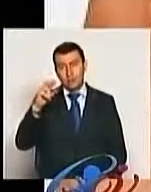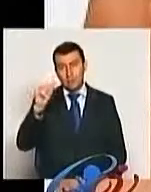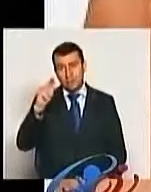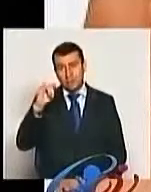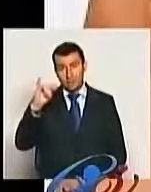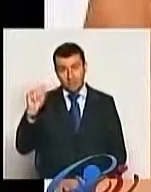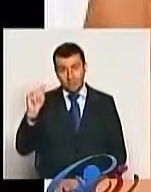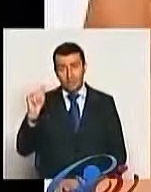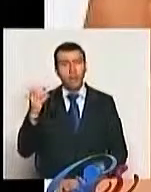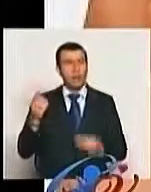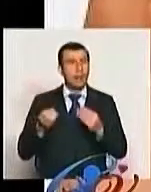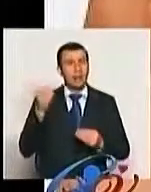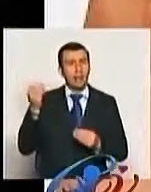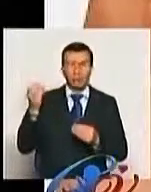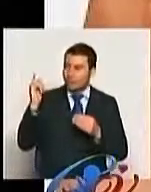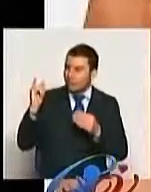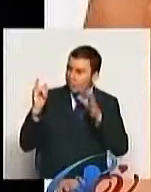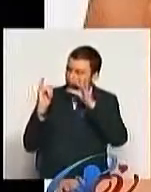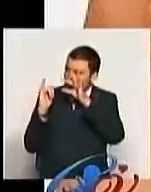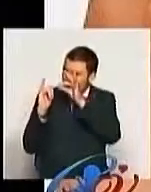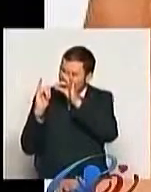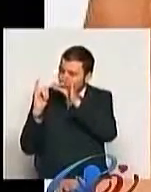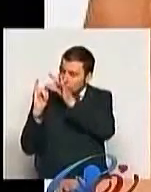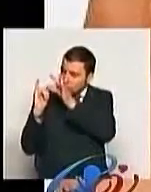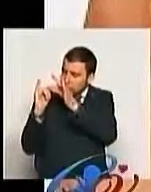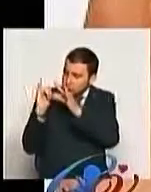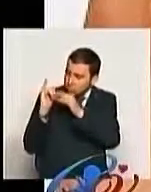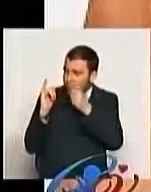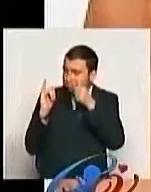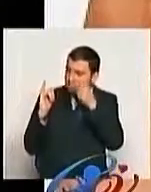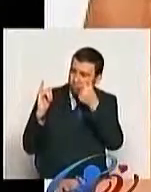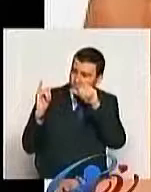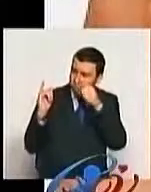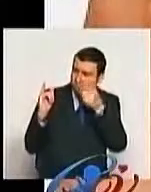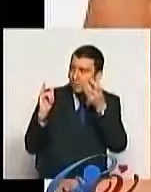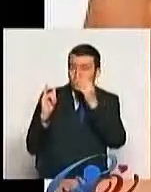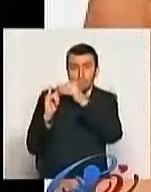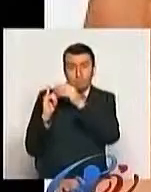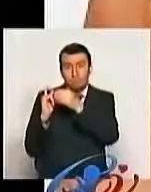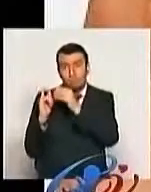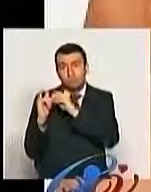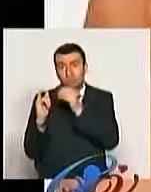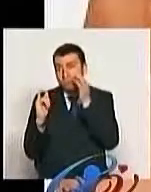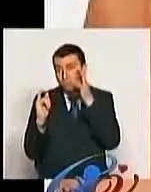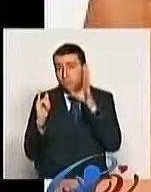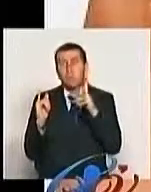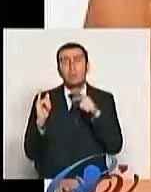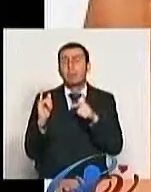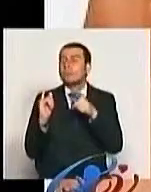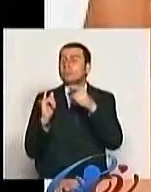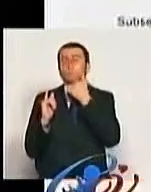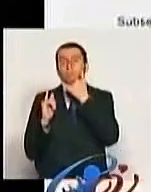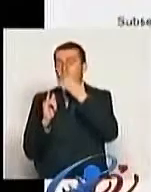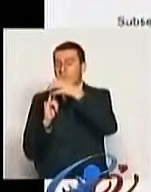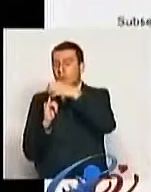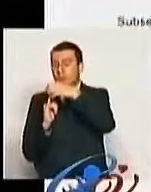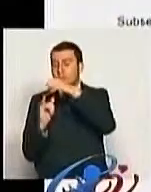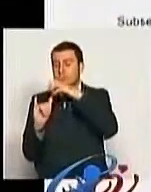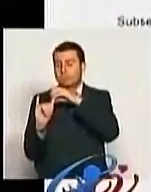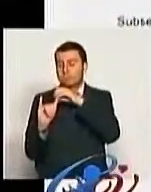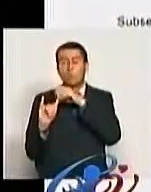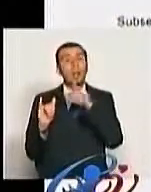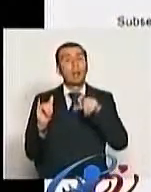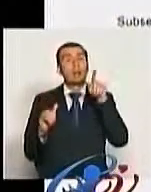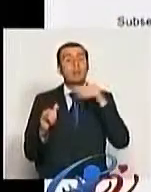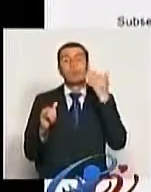salina para ver si hay miomas dentro del endometrio. Y también hay que valorar la reserva ovárica, porque ya a los 38 años muchas mujeres